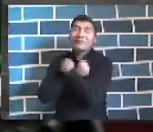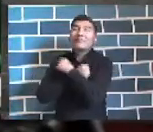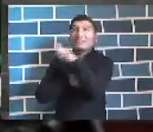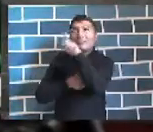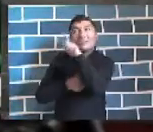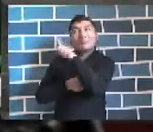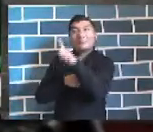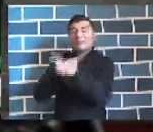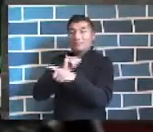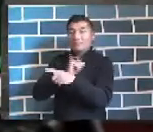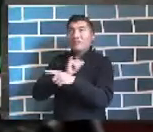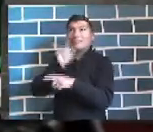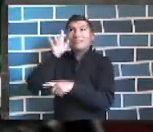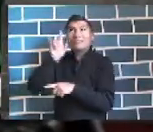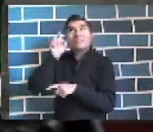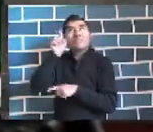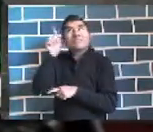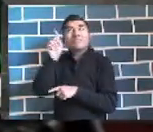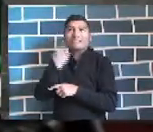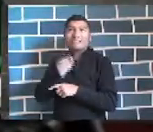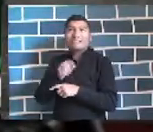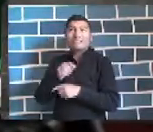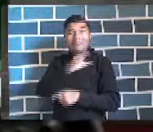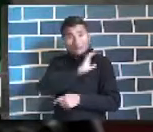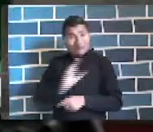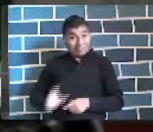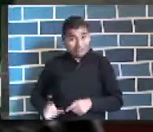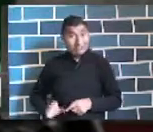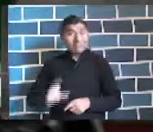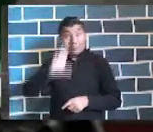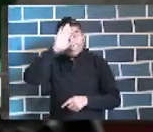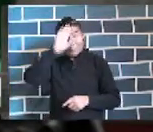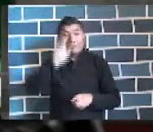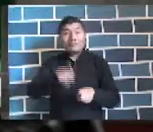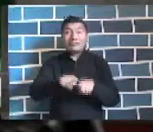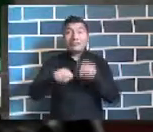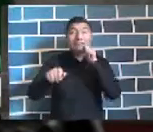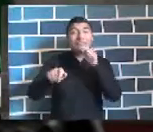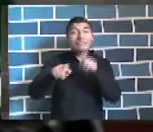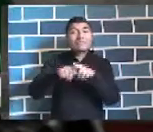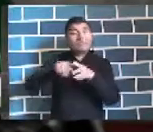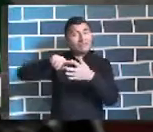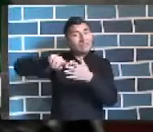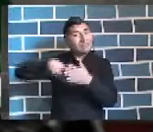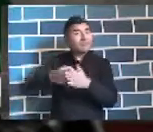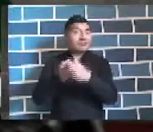tú sabes que te quiero. Cristo, hermanos, inicia la fe